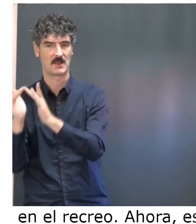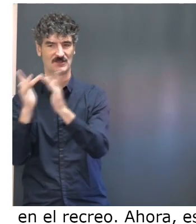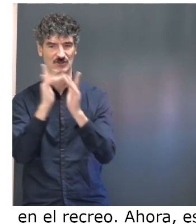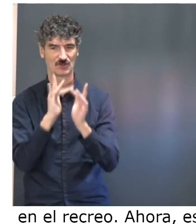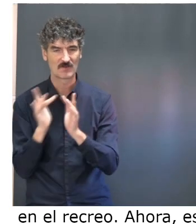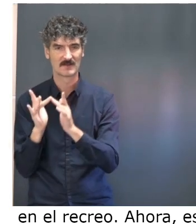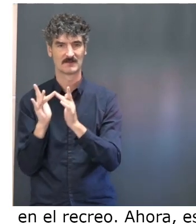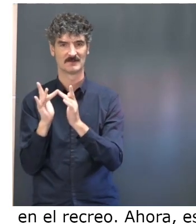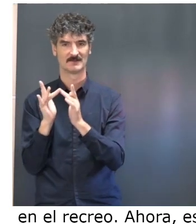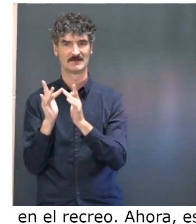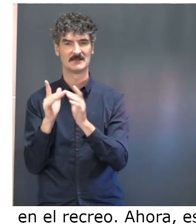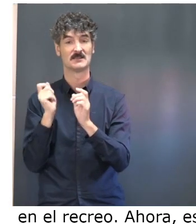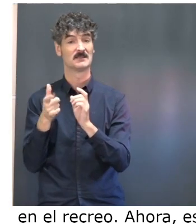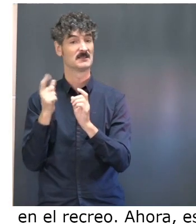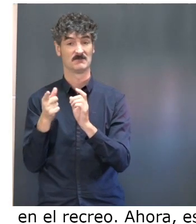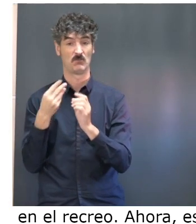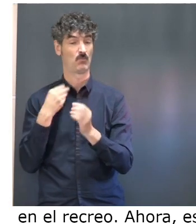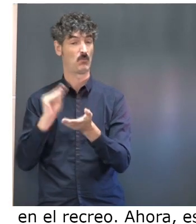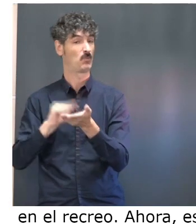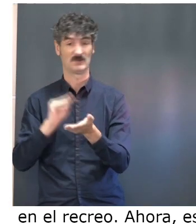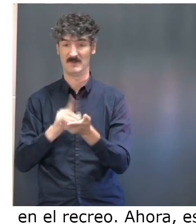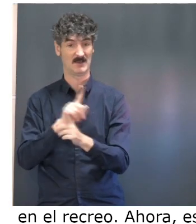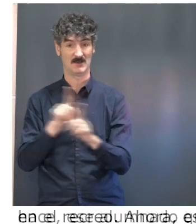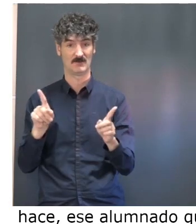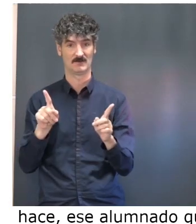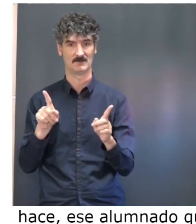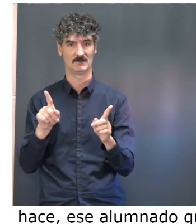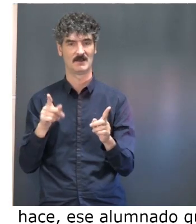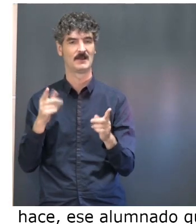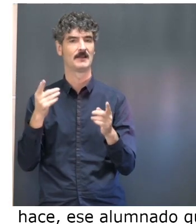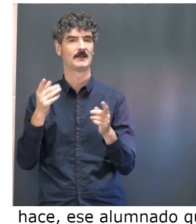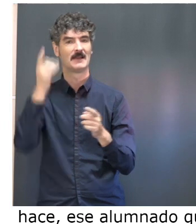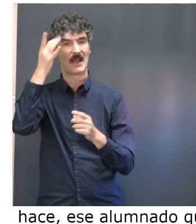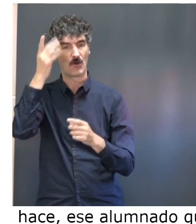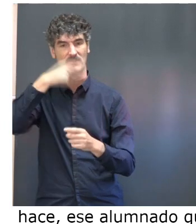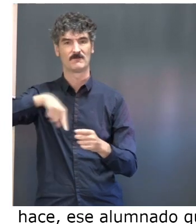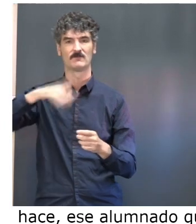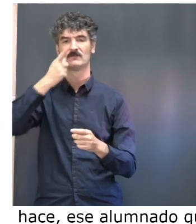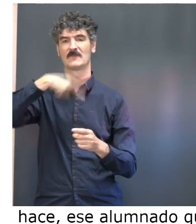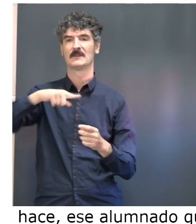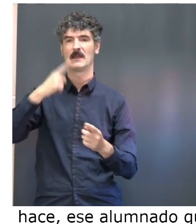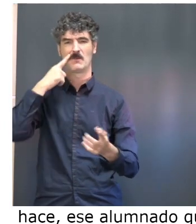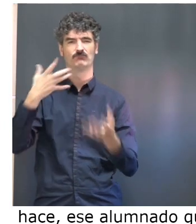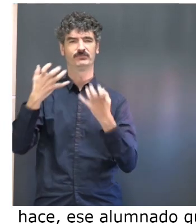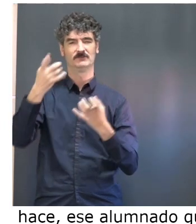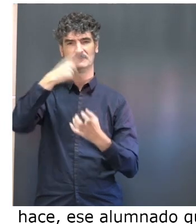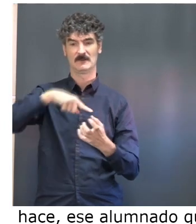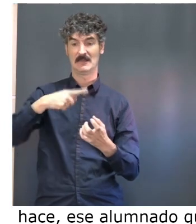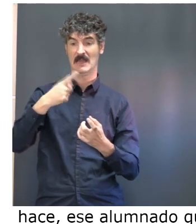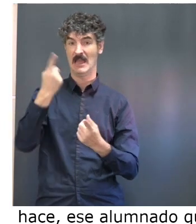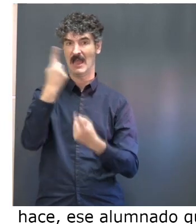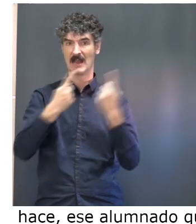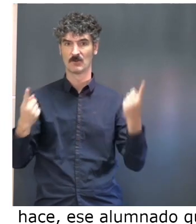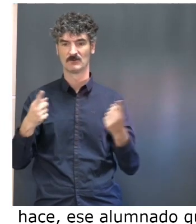socializándose, no siempre, porque cada uno debe elegir cómo pasar su tiempo libre, pero es llamativo que hay muchos que